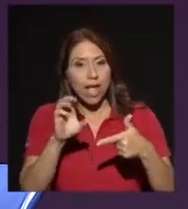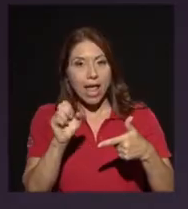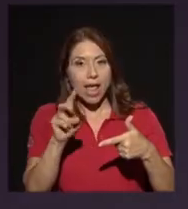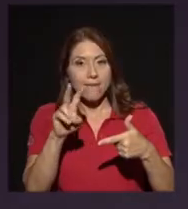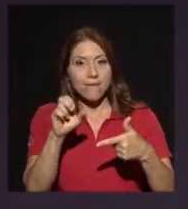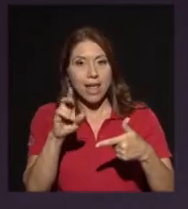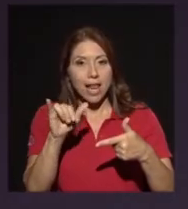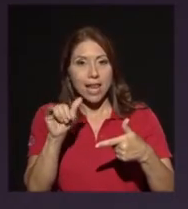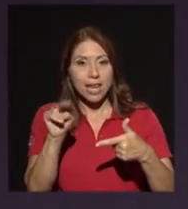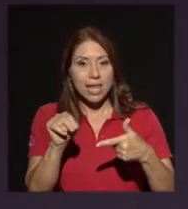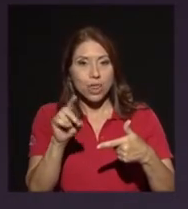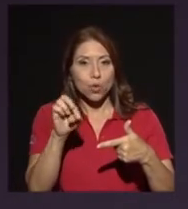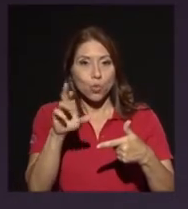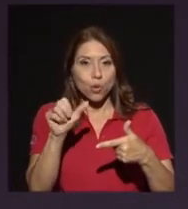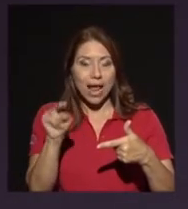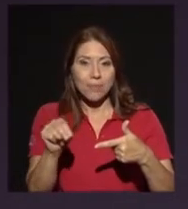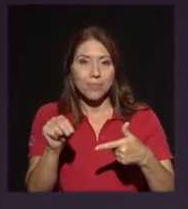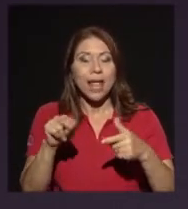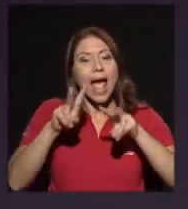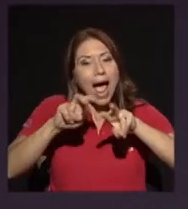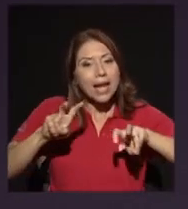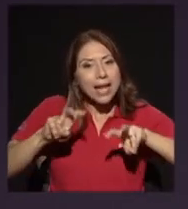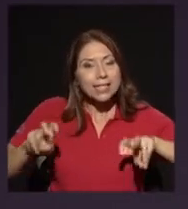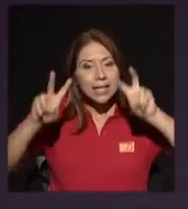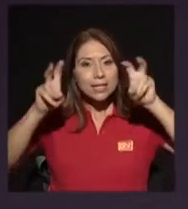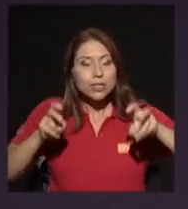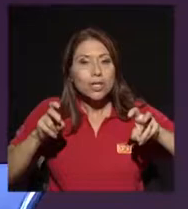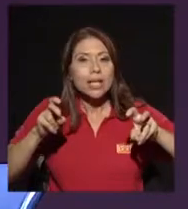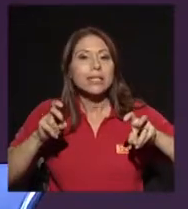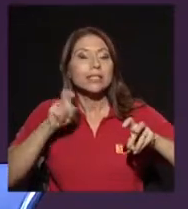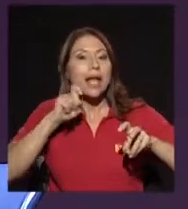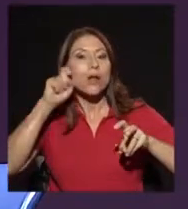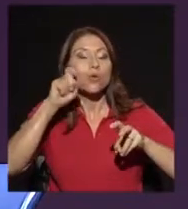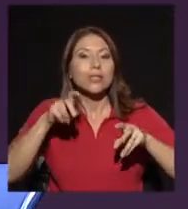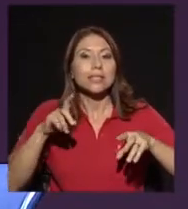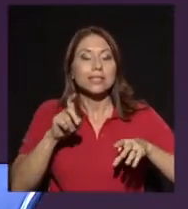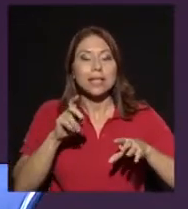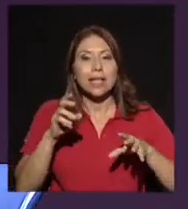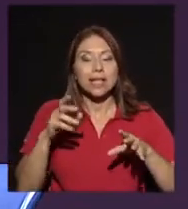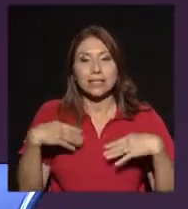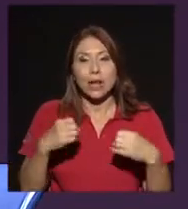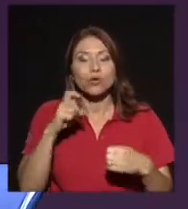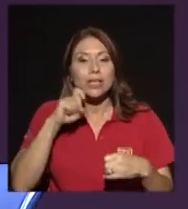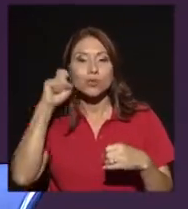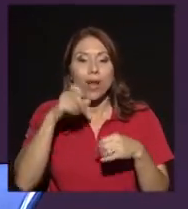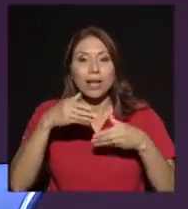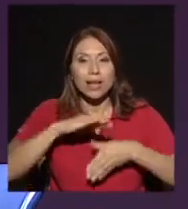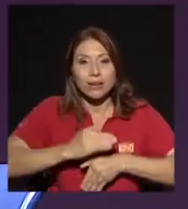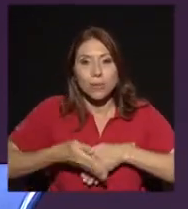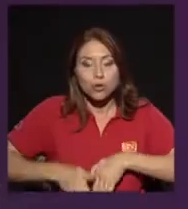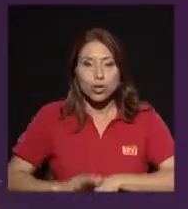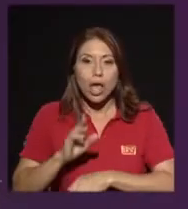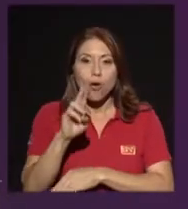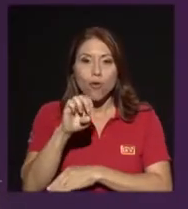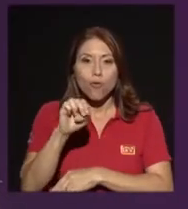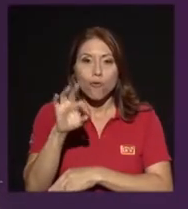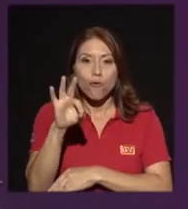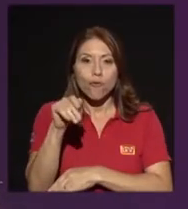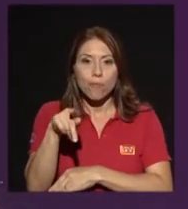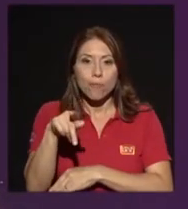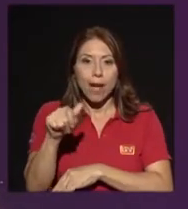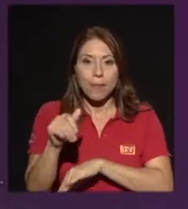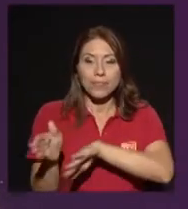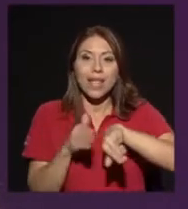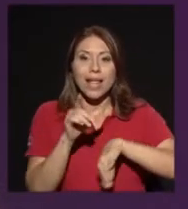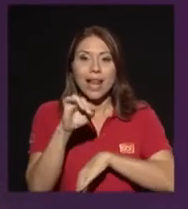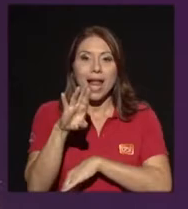Durán, quien es analista de salud sexual y reproductiva del Fondo de Población de Naciones Unidas. Y Larisa Arroyo, presidenta de la Asociación